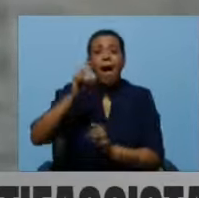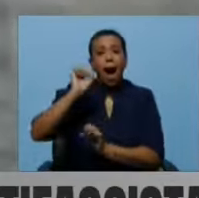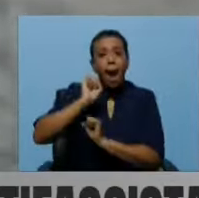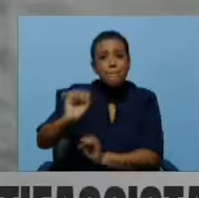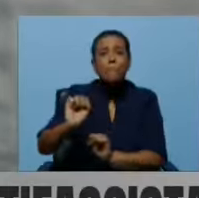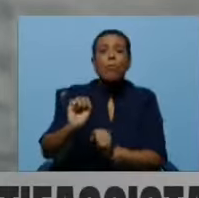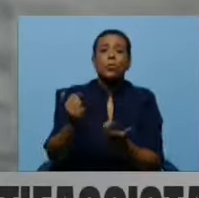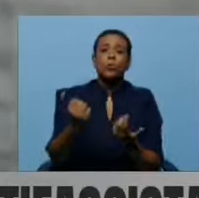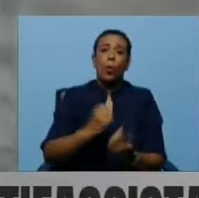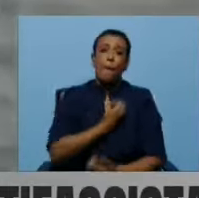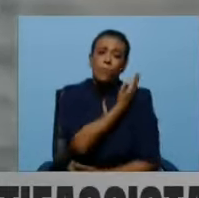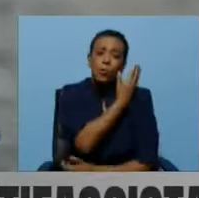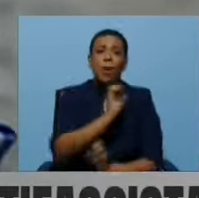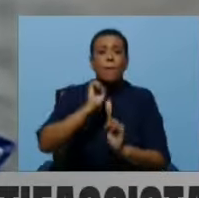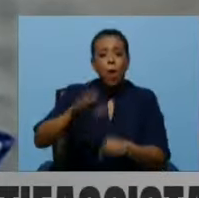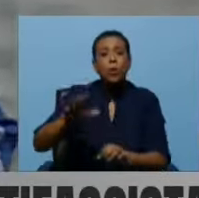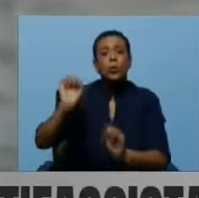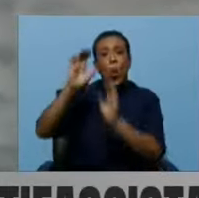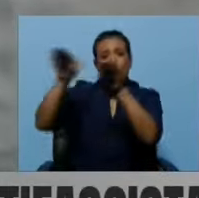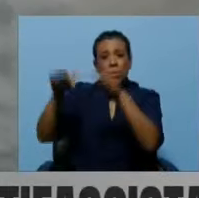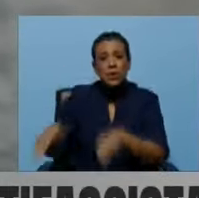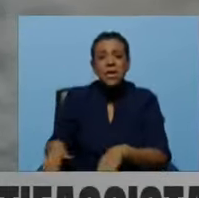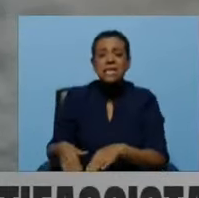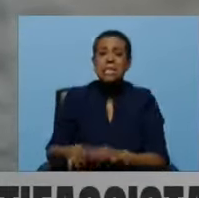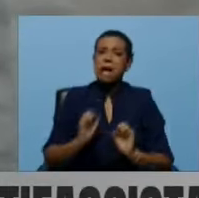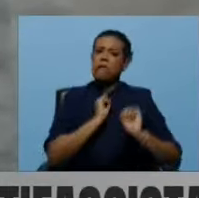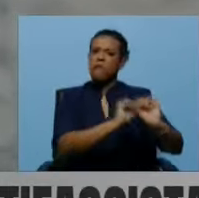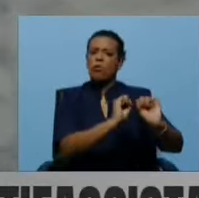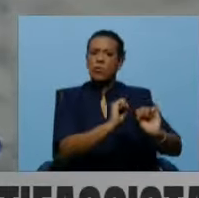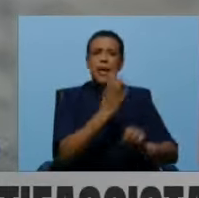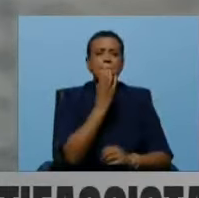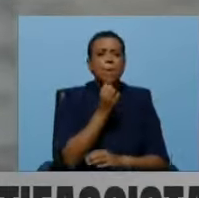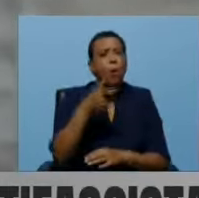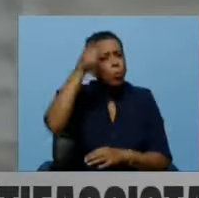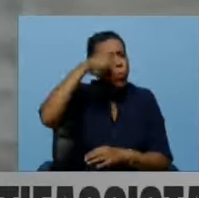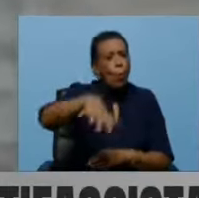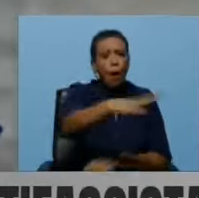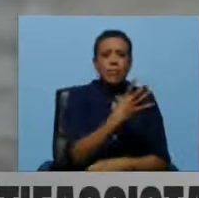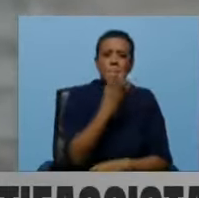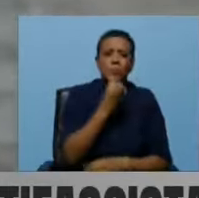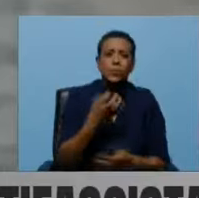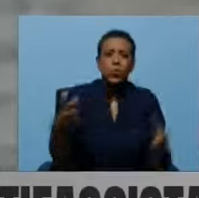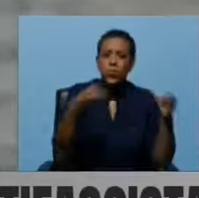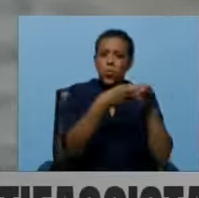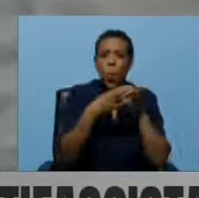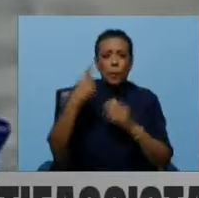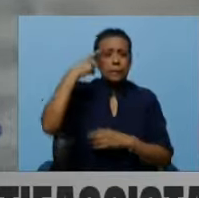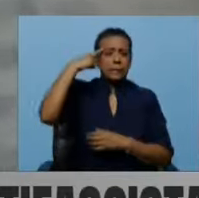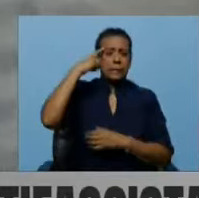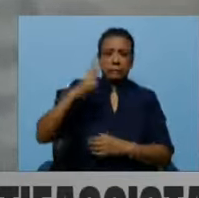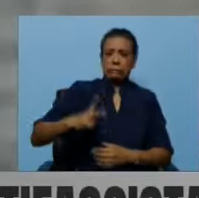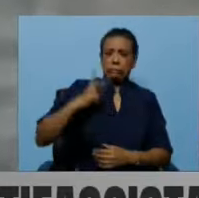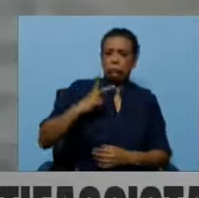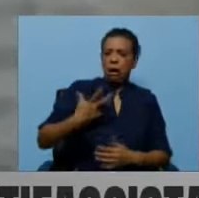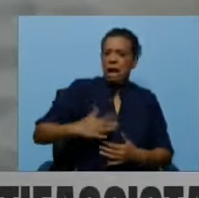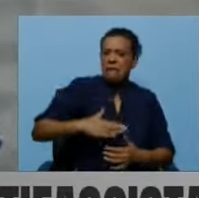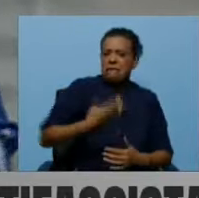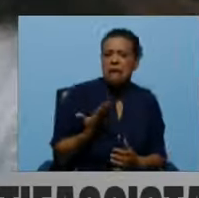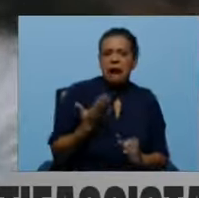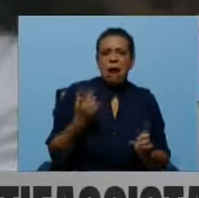en contra del genocidio que vive este pueblo por parte de grupos elitescos que han